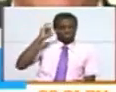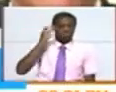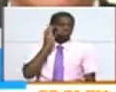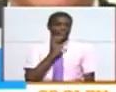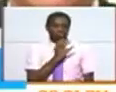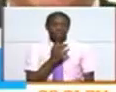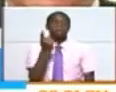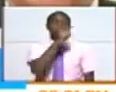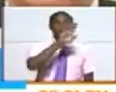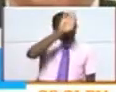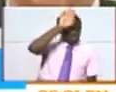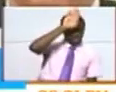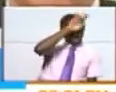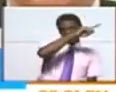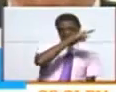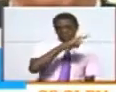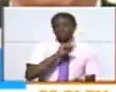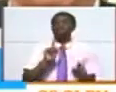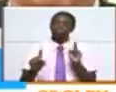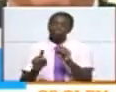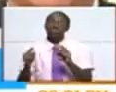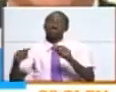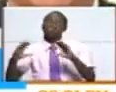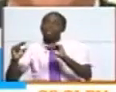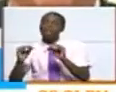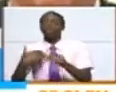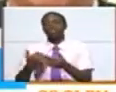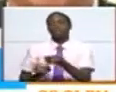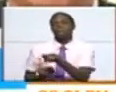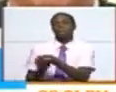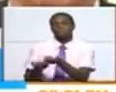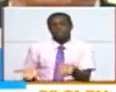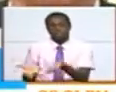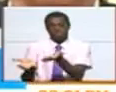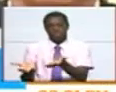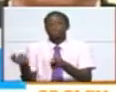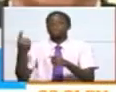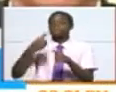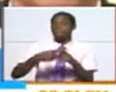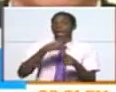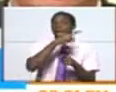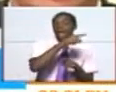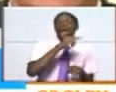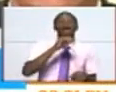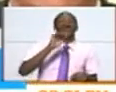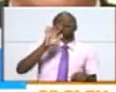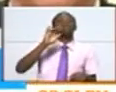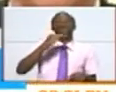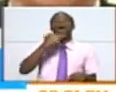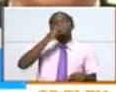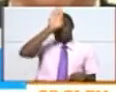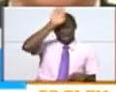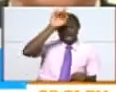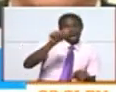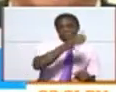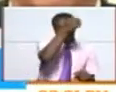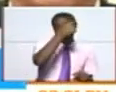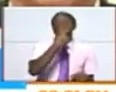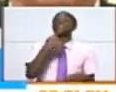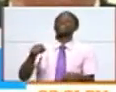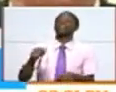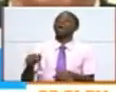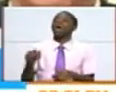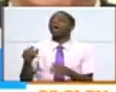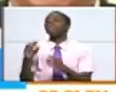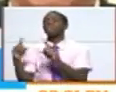Vaticano. Y además con las informaciones últimas del Papa de que la oposición precisamente no está ayudando a ese diálogo. Nosotros entendemos